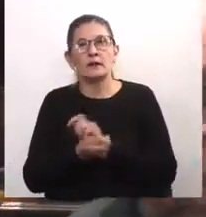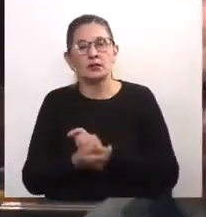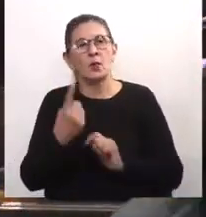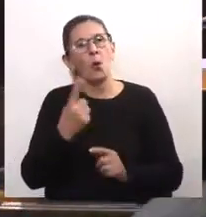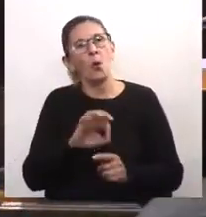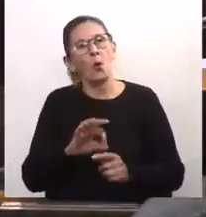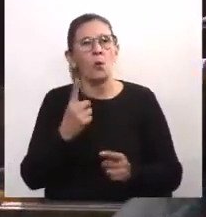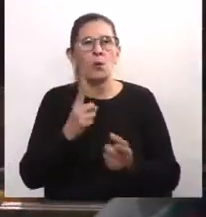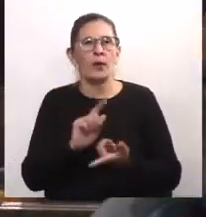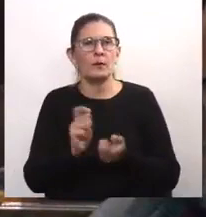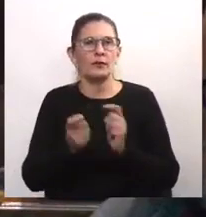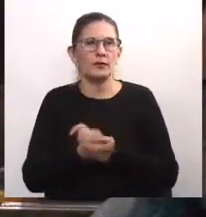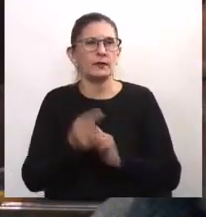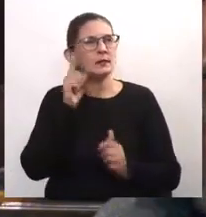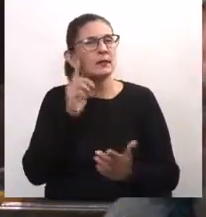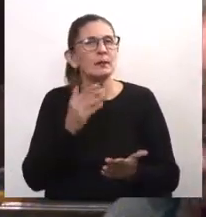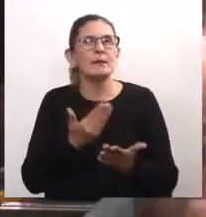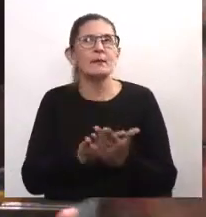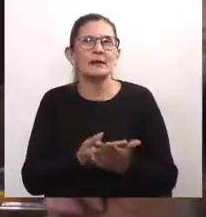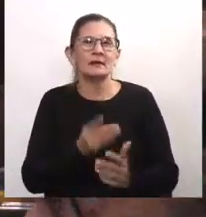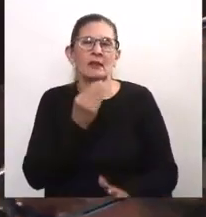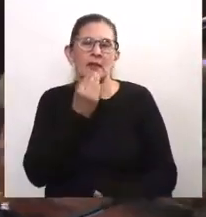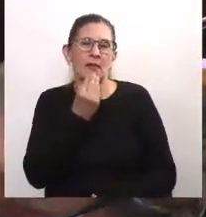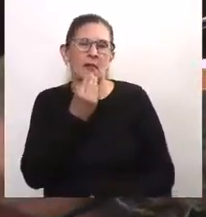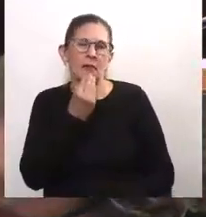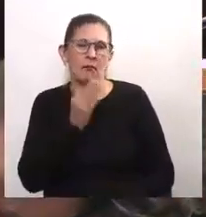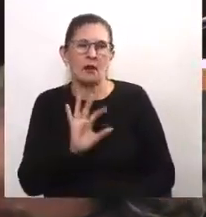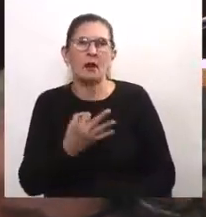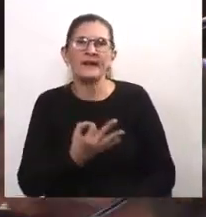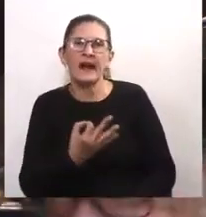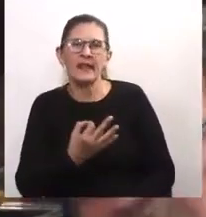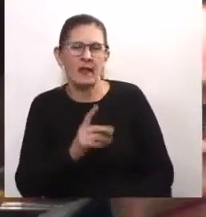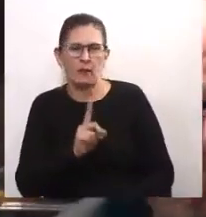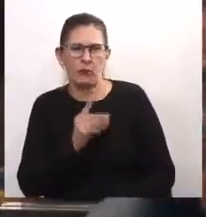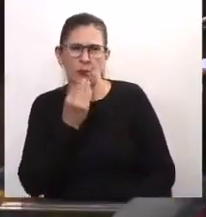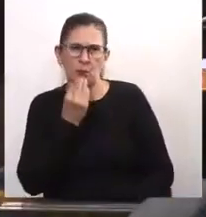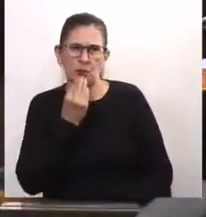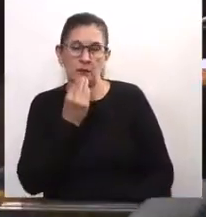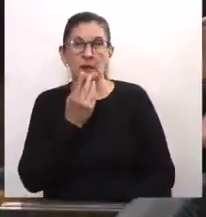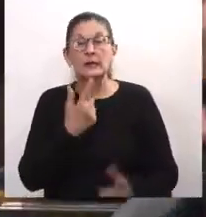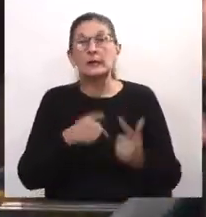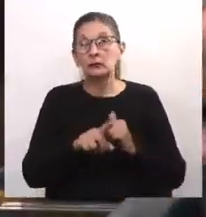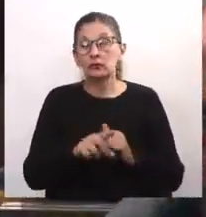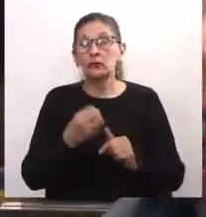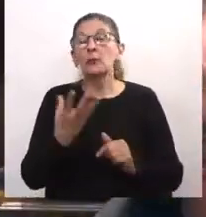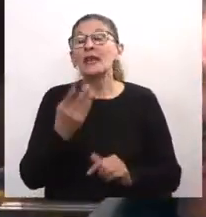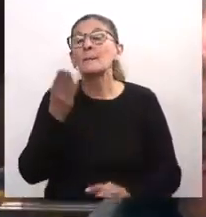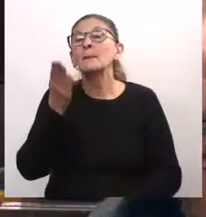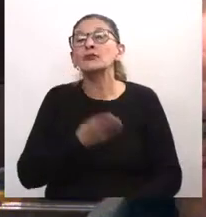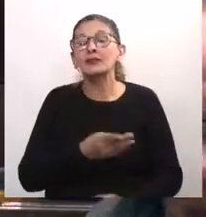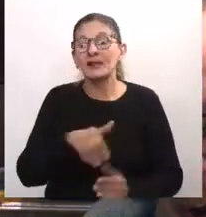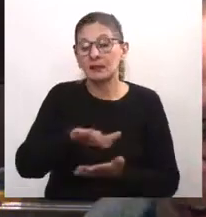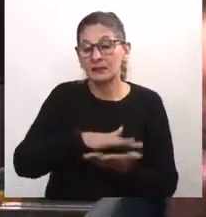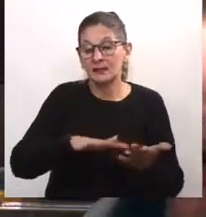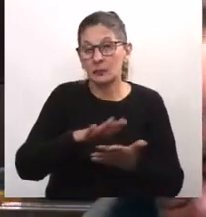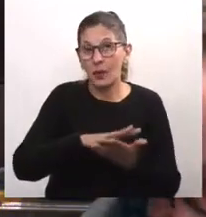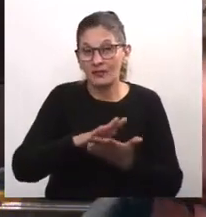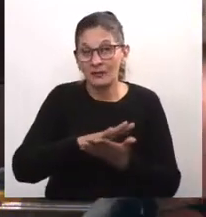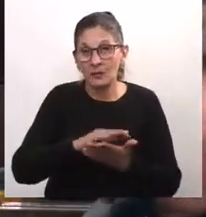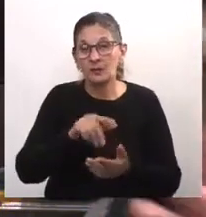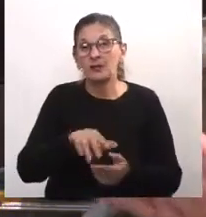una modificación que no implique maquillar la realidad. En segundo lugar, ¿por qué dando por sentada la situación dramática